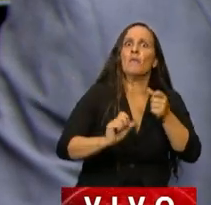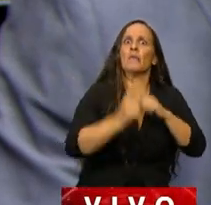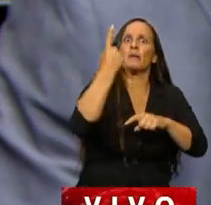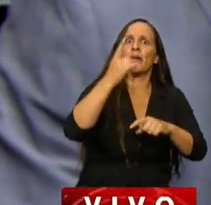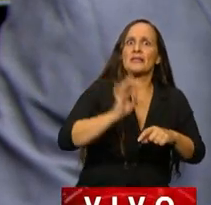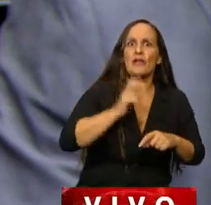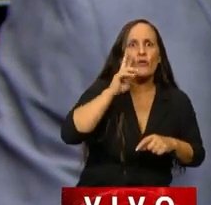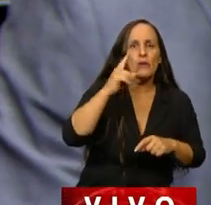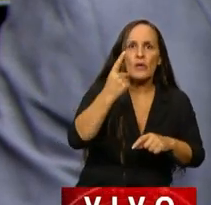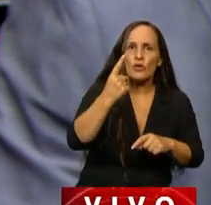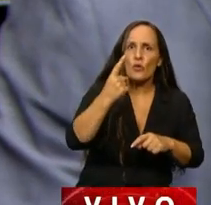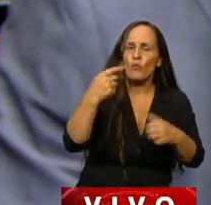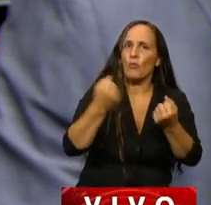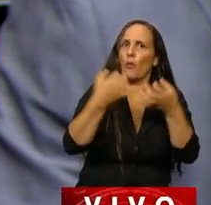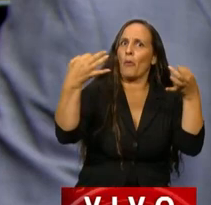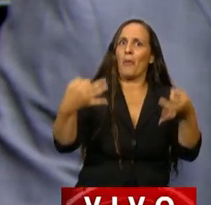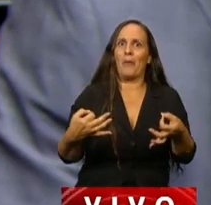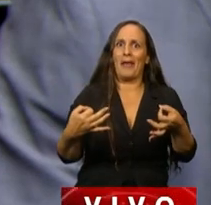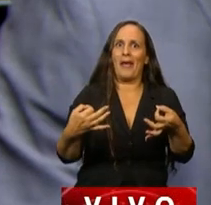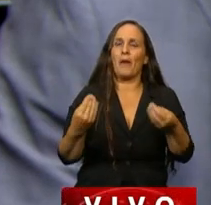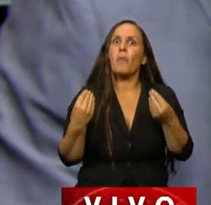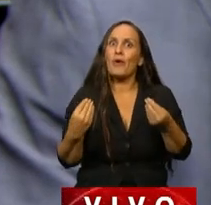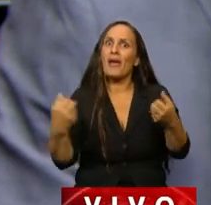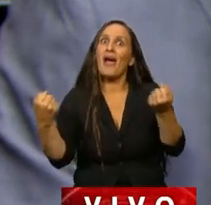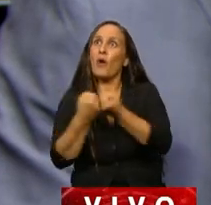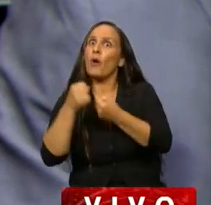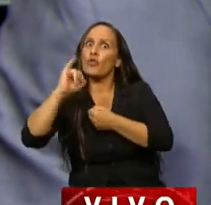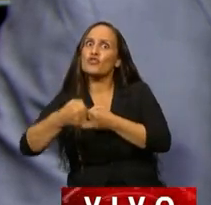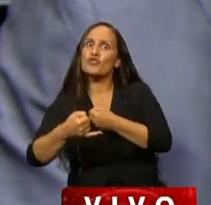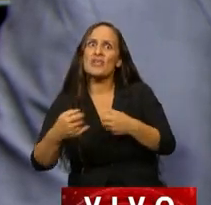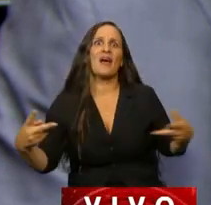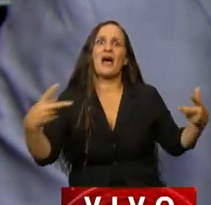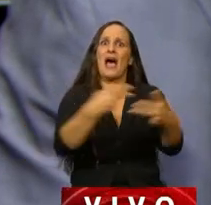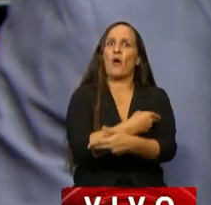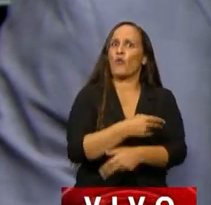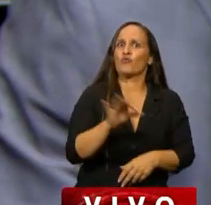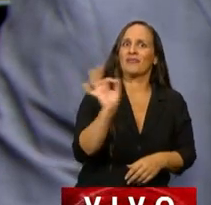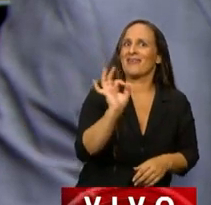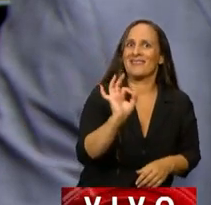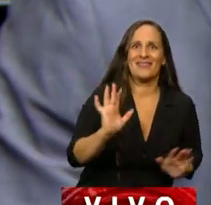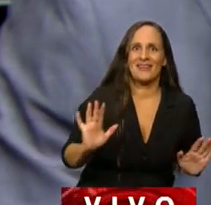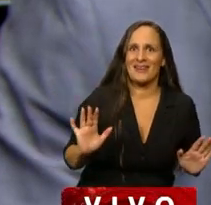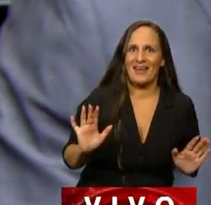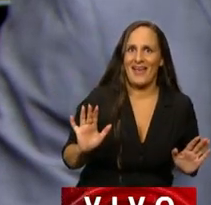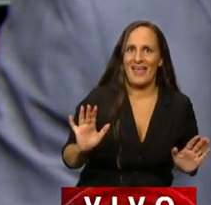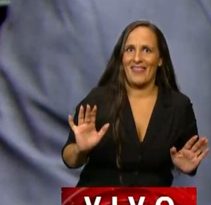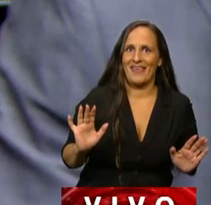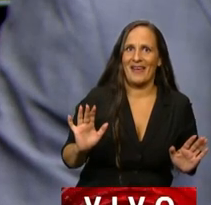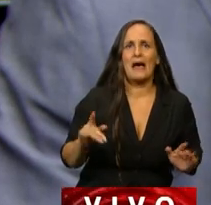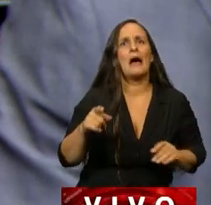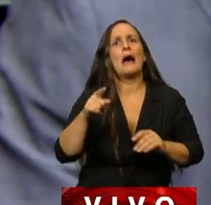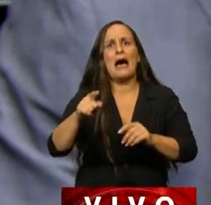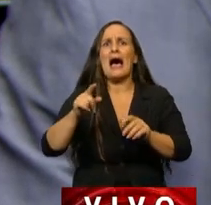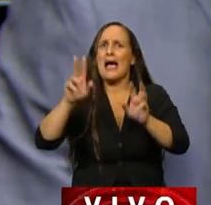logró un acuerdo sin políticas de ajuste, con un incremento del gasto real en todos los años